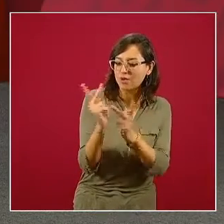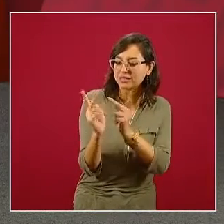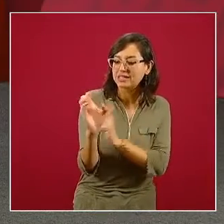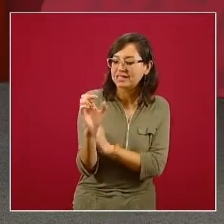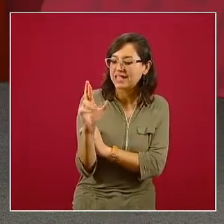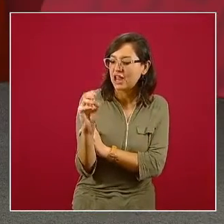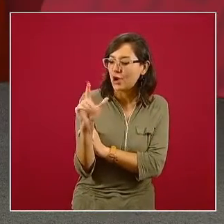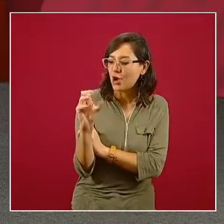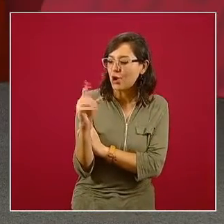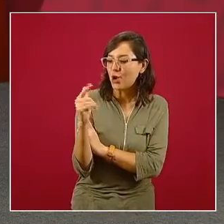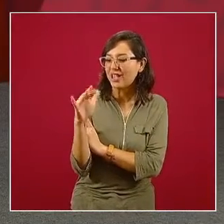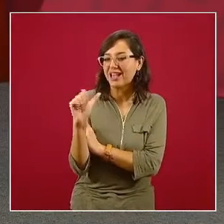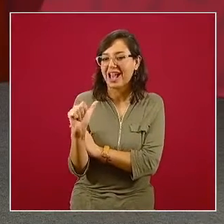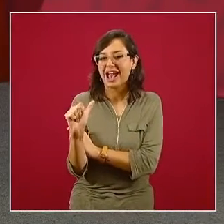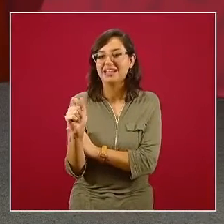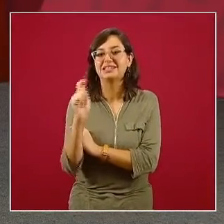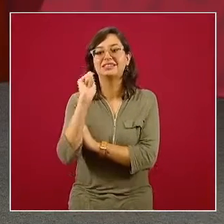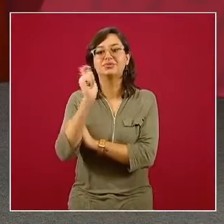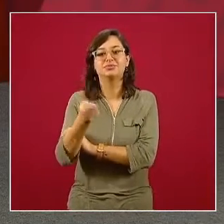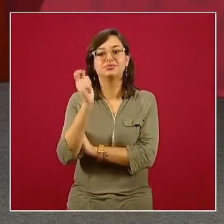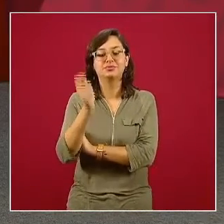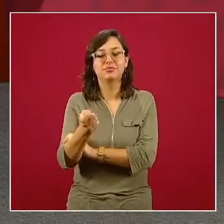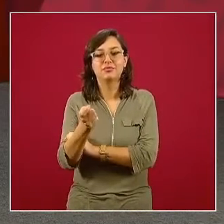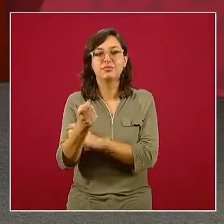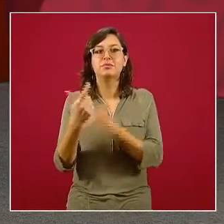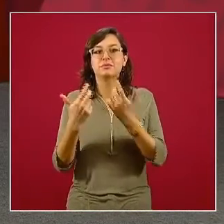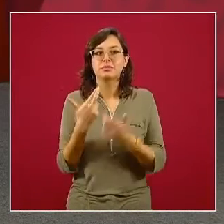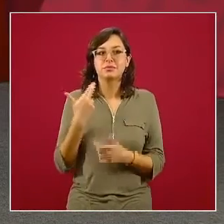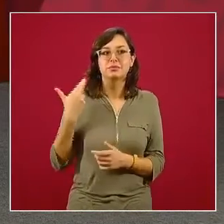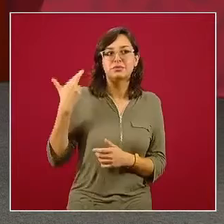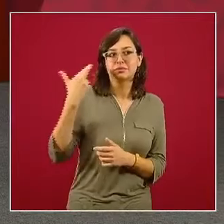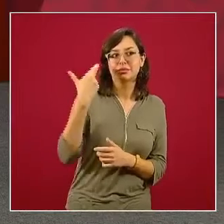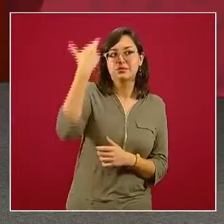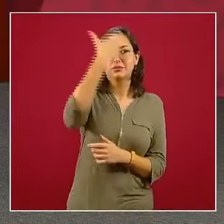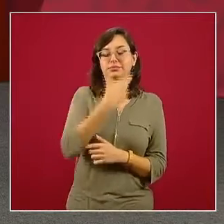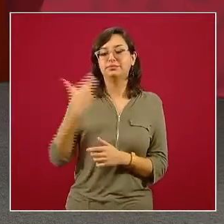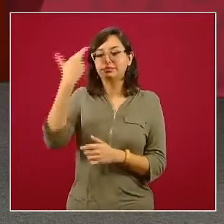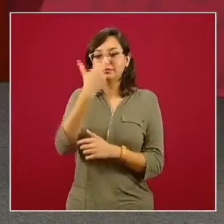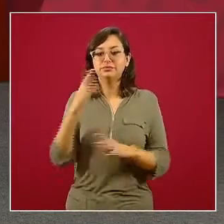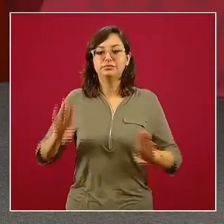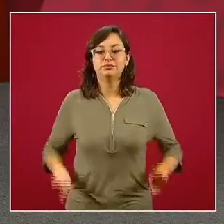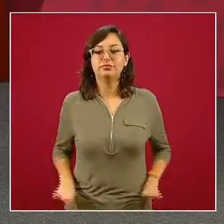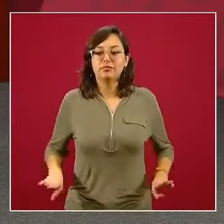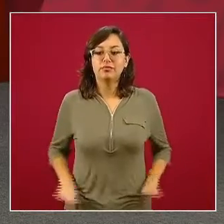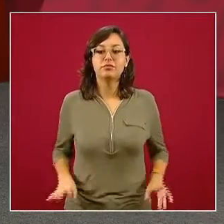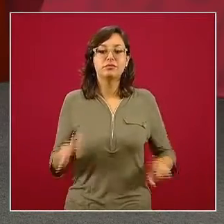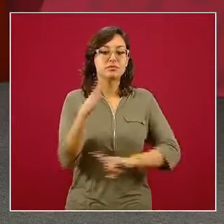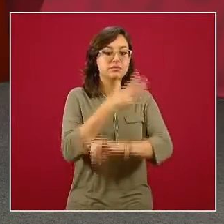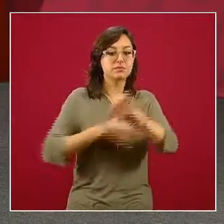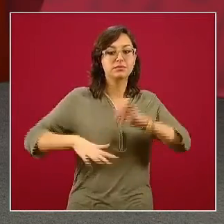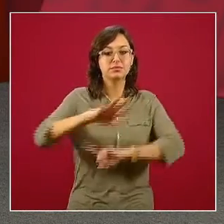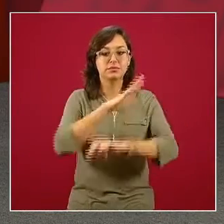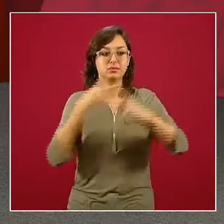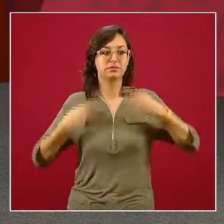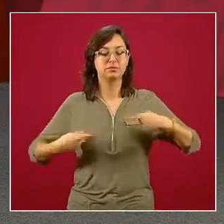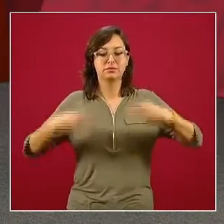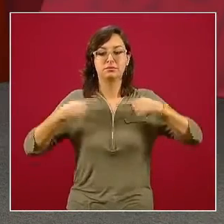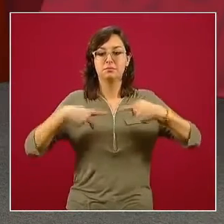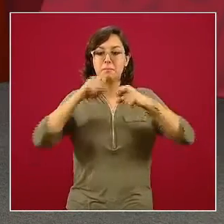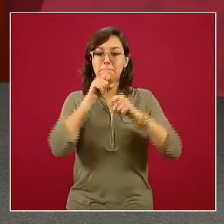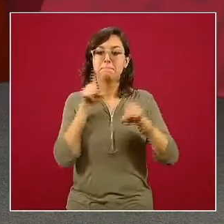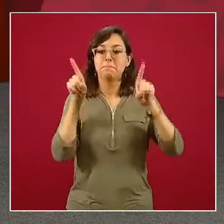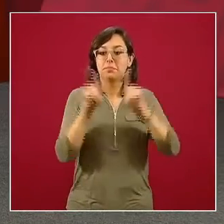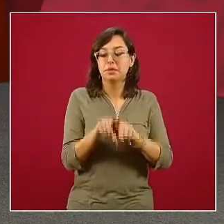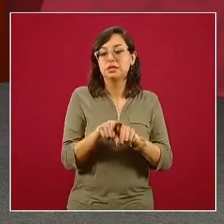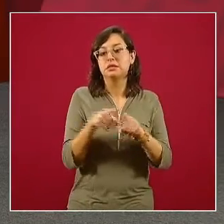decir una encuesta, es decir, una entrevista para hacer el reconocimiento de ciertas características demográficas, sociales y también del curso